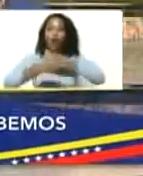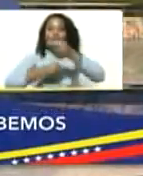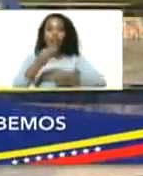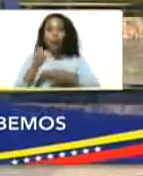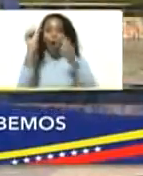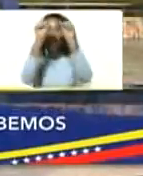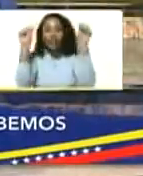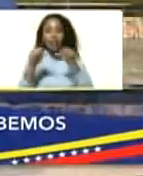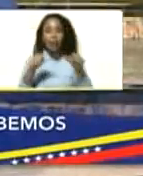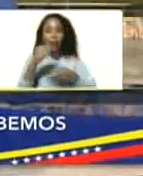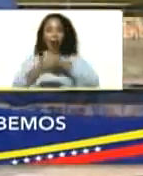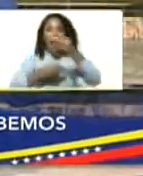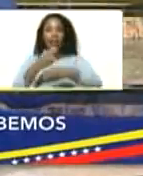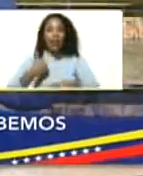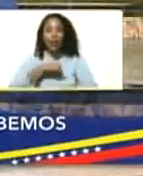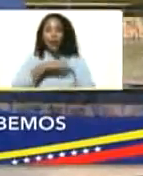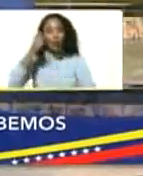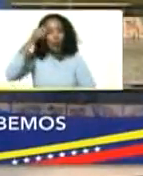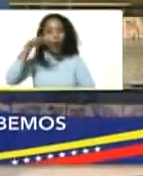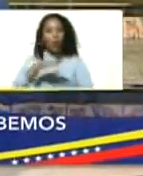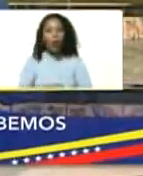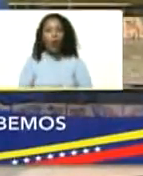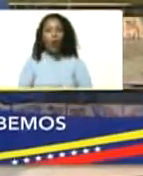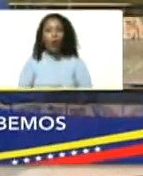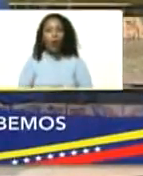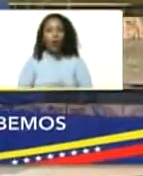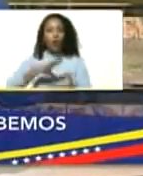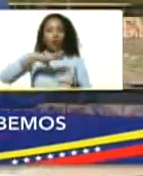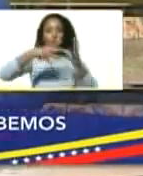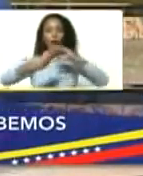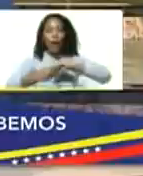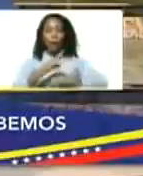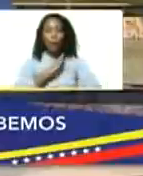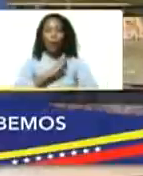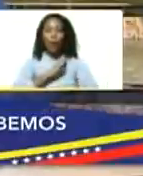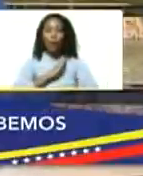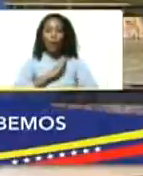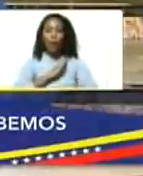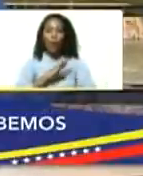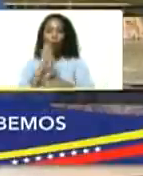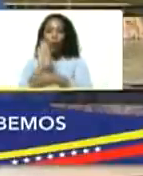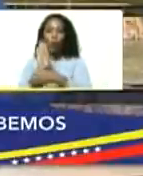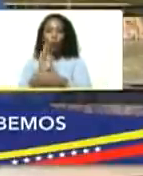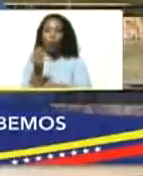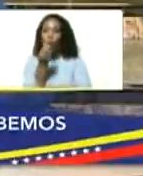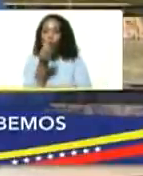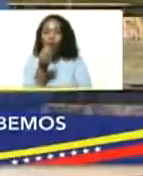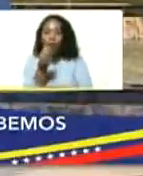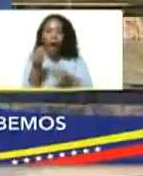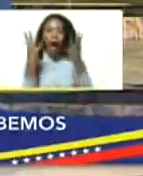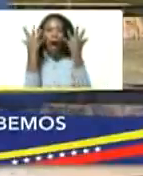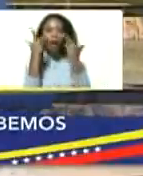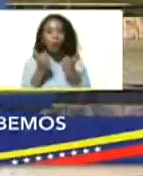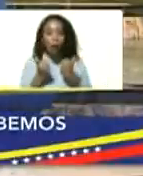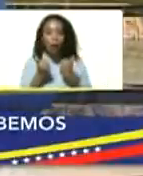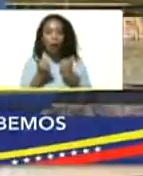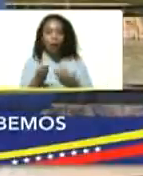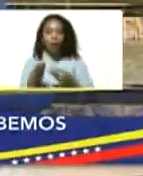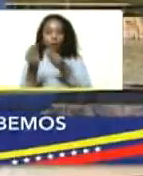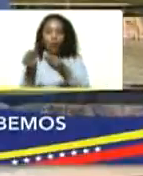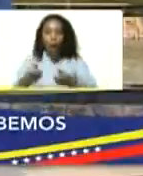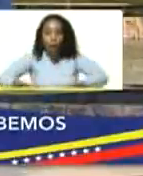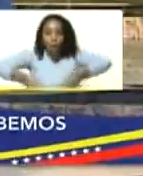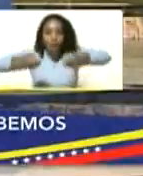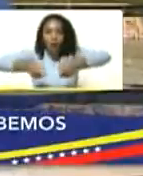para garantizarle a nuestro pueblo su clave su proteína animal y sus mercados